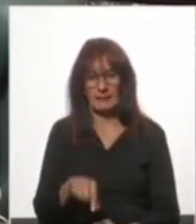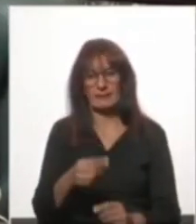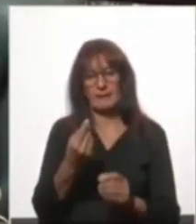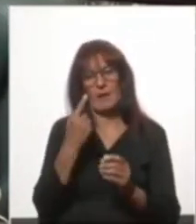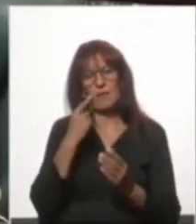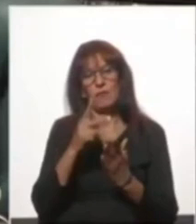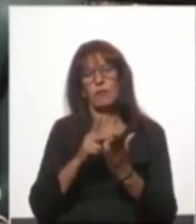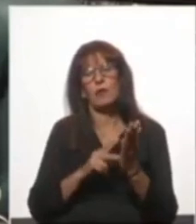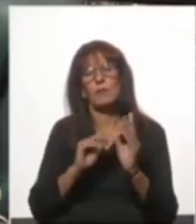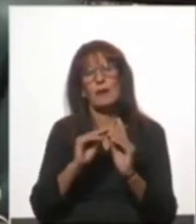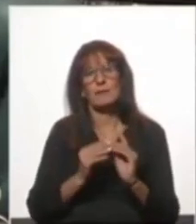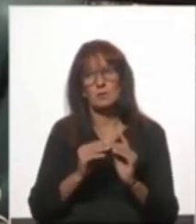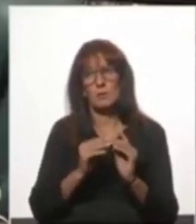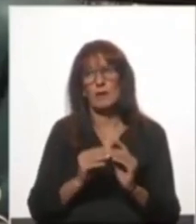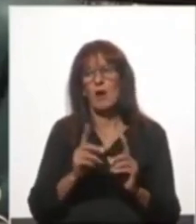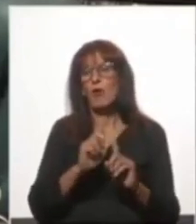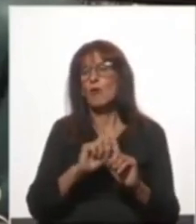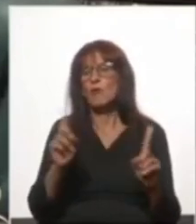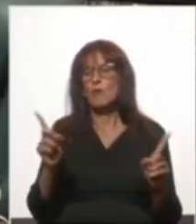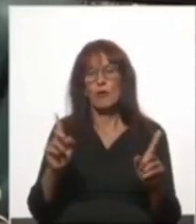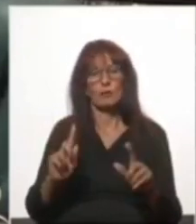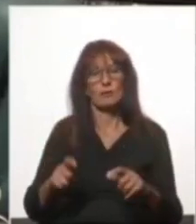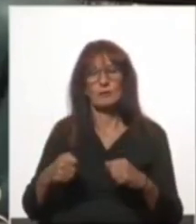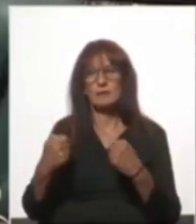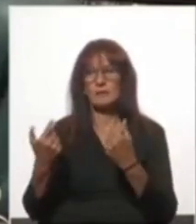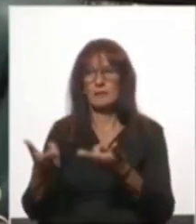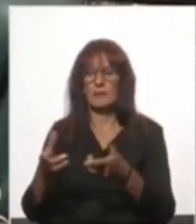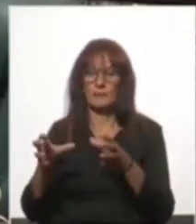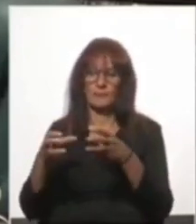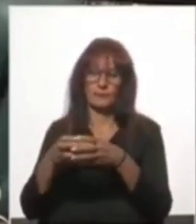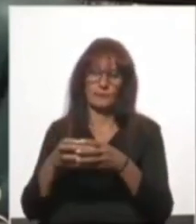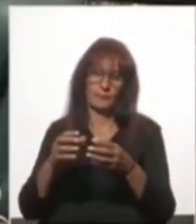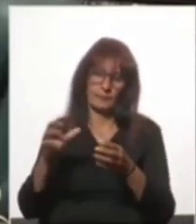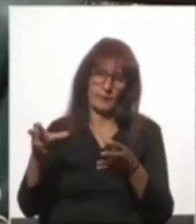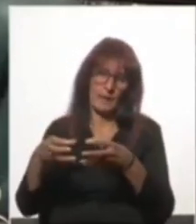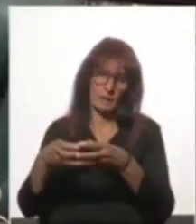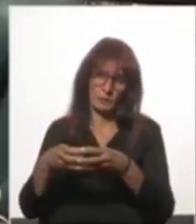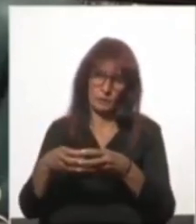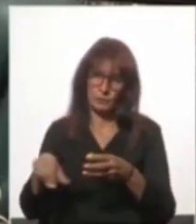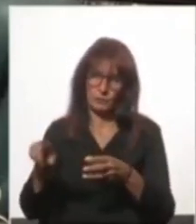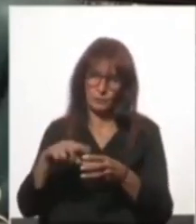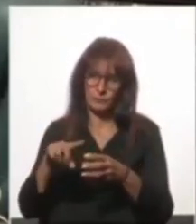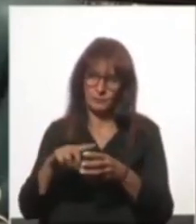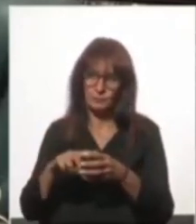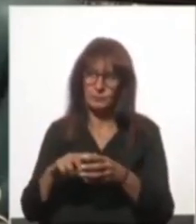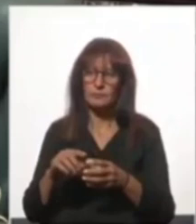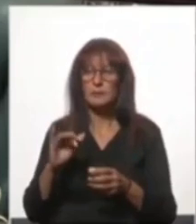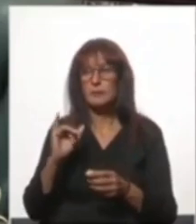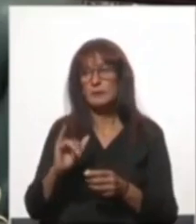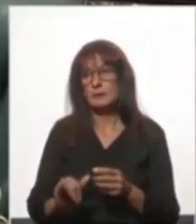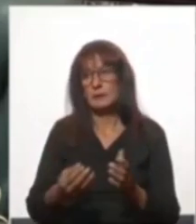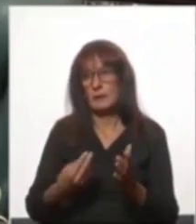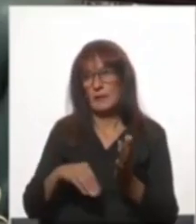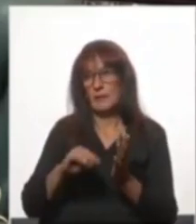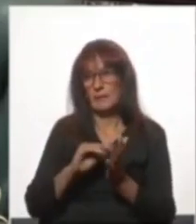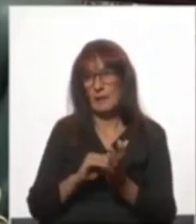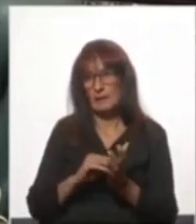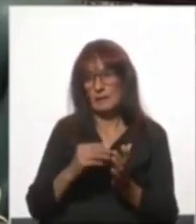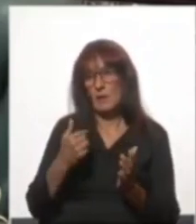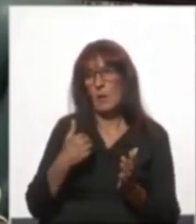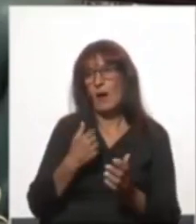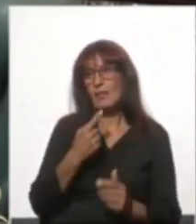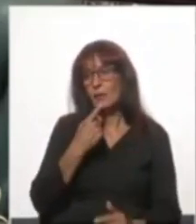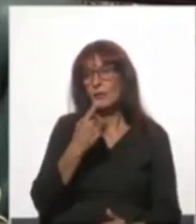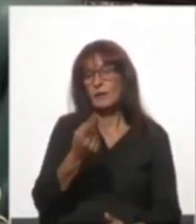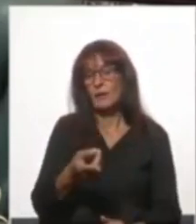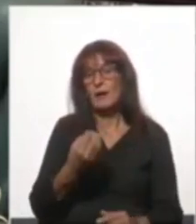presupuestal no le fue concedida al cuerpo legislativo. Es más, y estoy seguro que no me salgo de contexto cuando digo